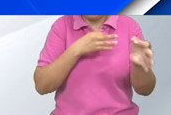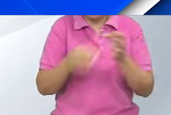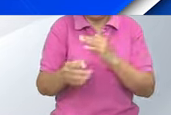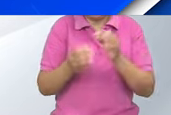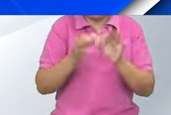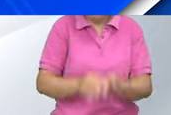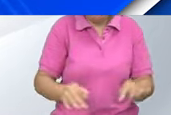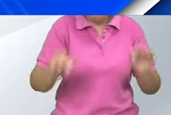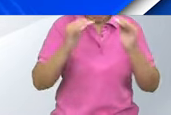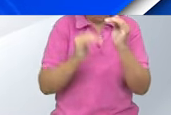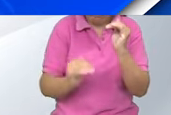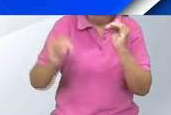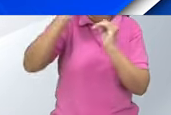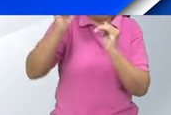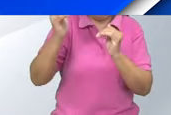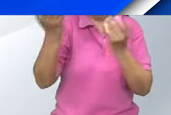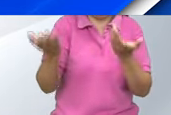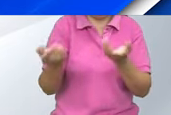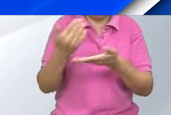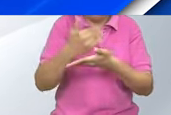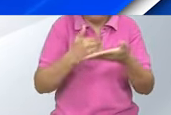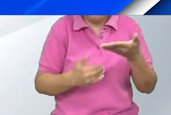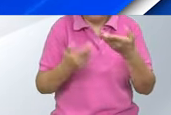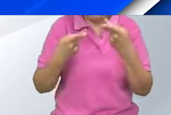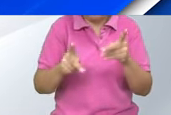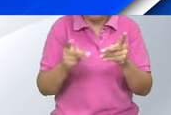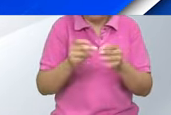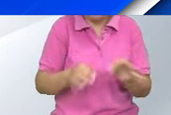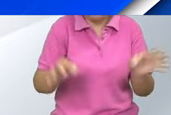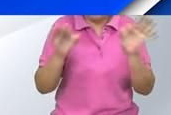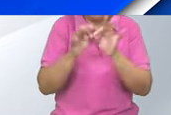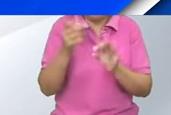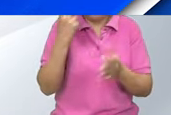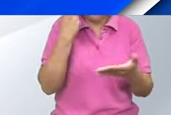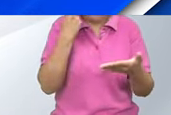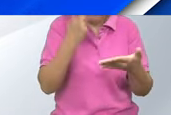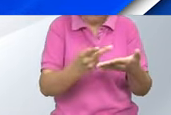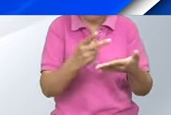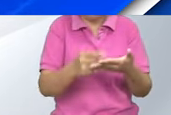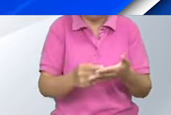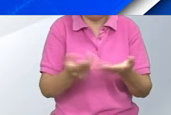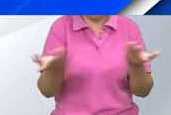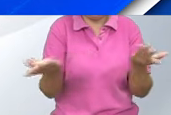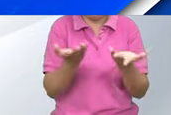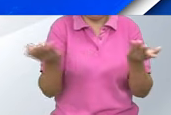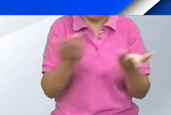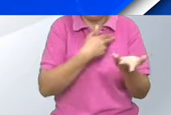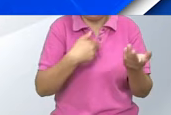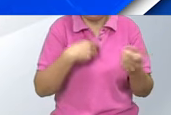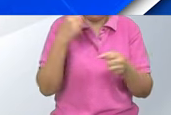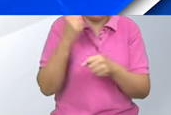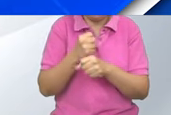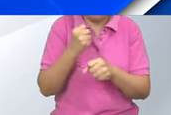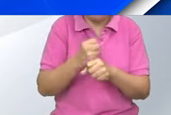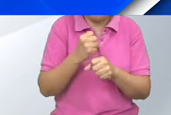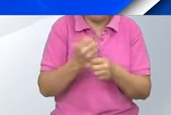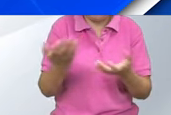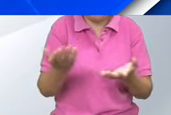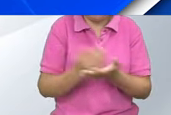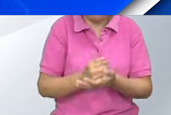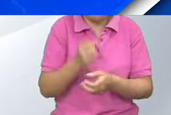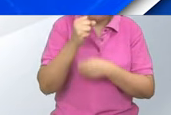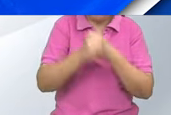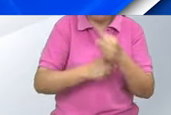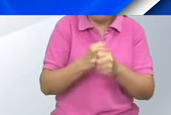97.75% de incremento de las declaraciones patrimoniales recibidas de servidores públicos en relación